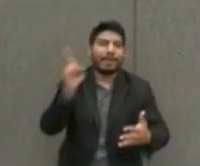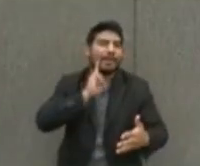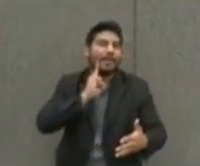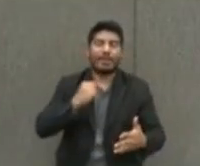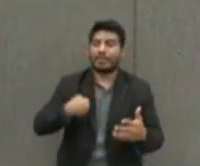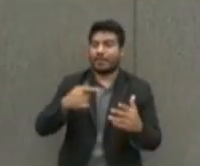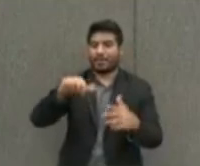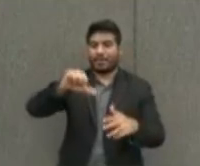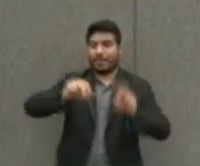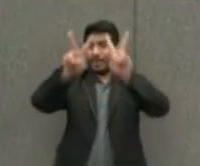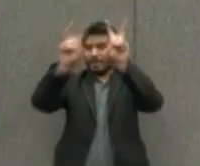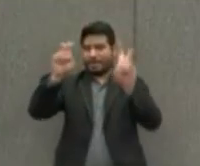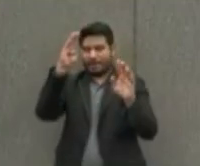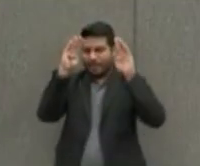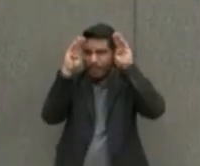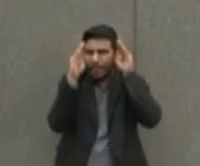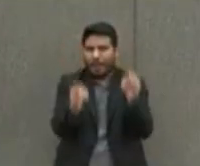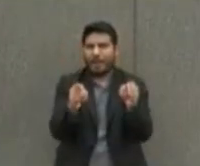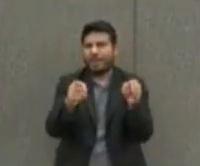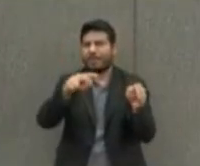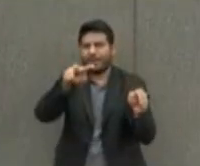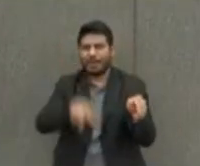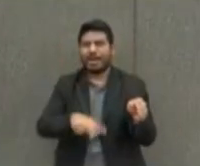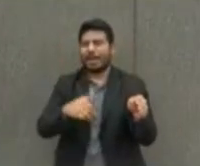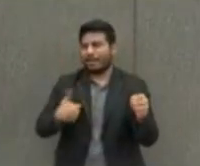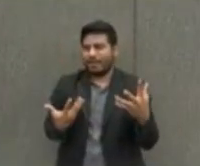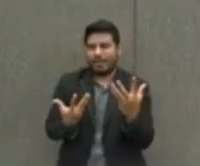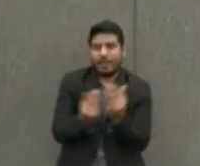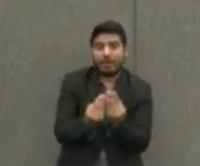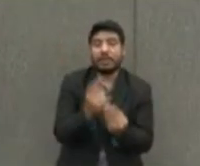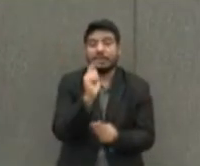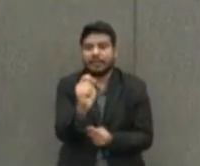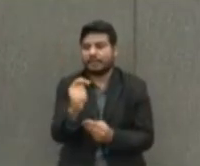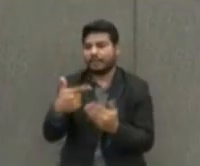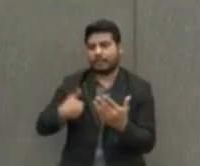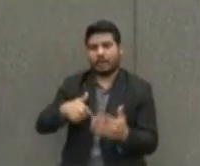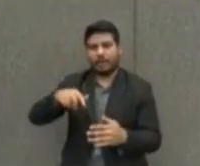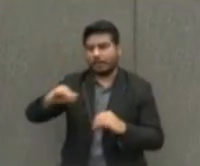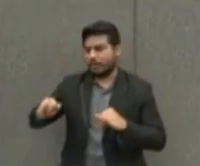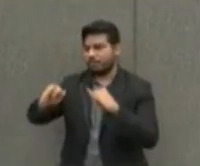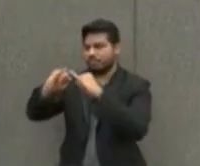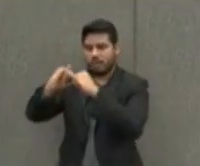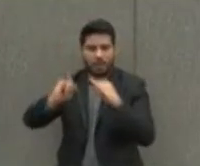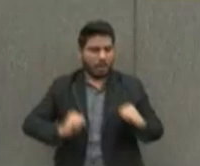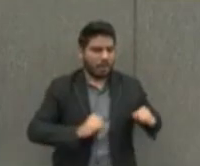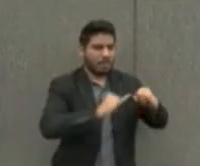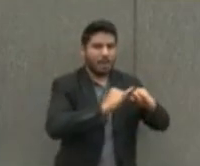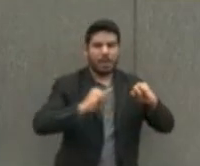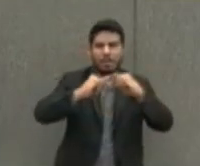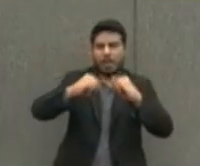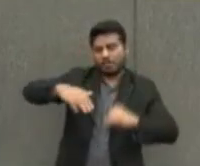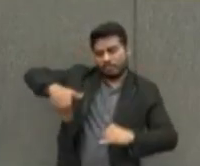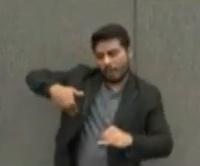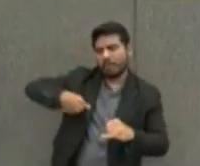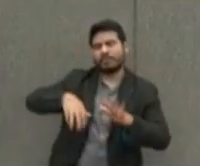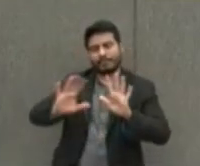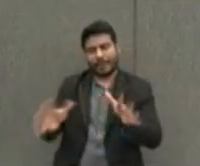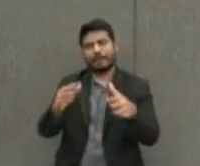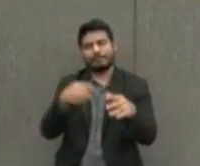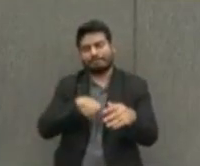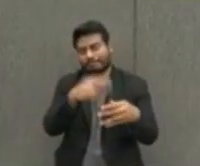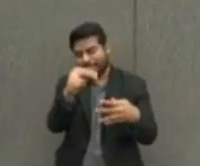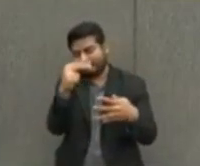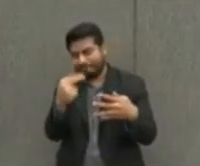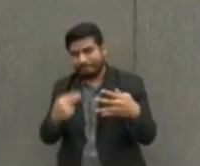realizado con el acompañamiento de instituciones que ya han sido mencionadas hoy